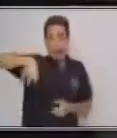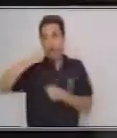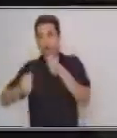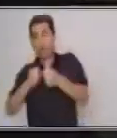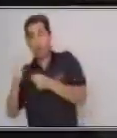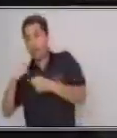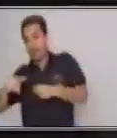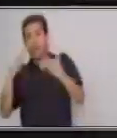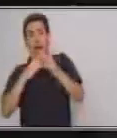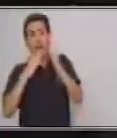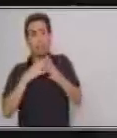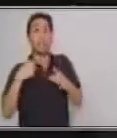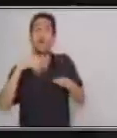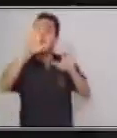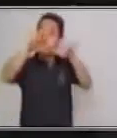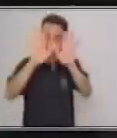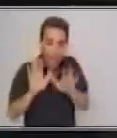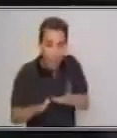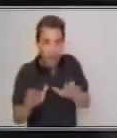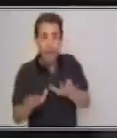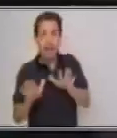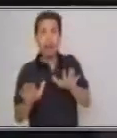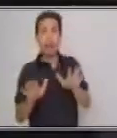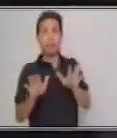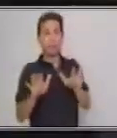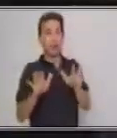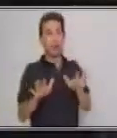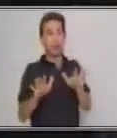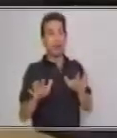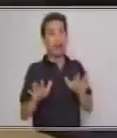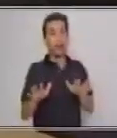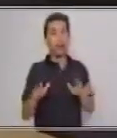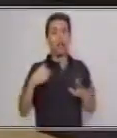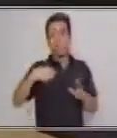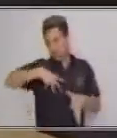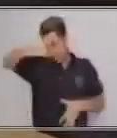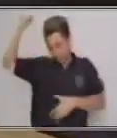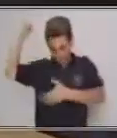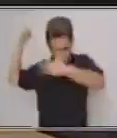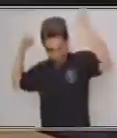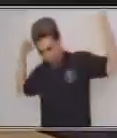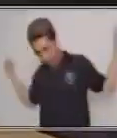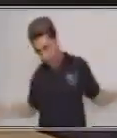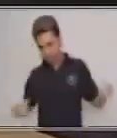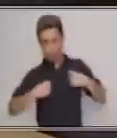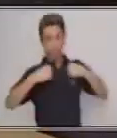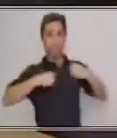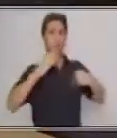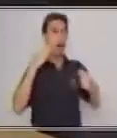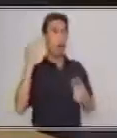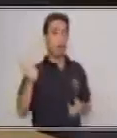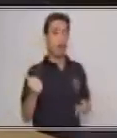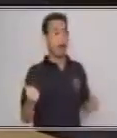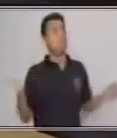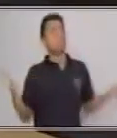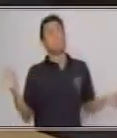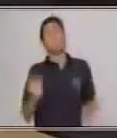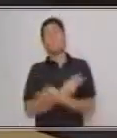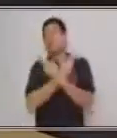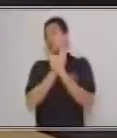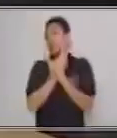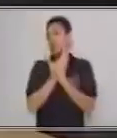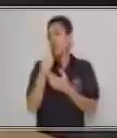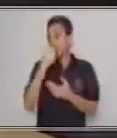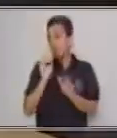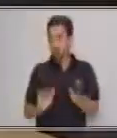intentaba calmarla y empecé a quitarme lo que fue la ropa de la abuelita. Pero eso fue peor, se asustó mucho